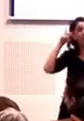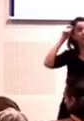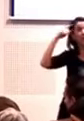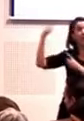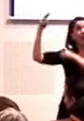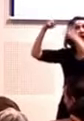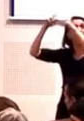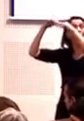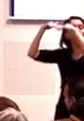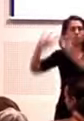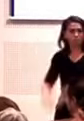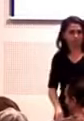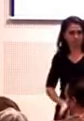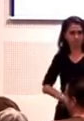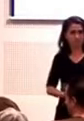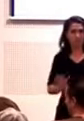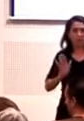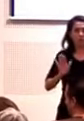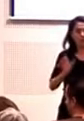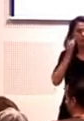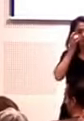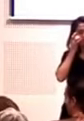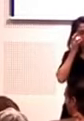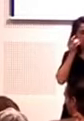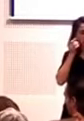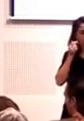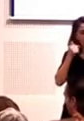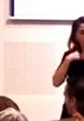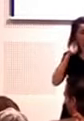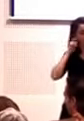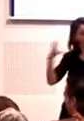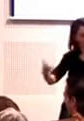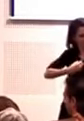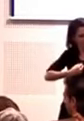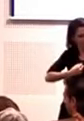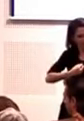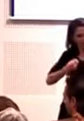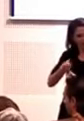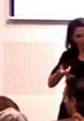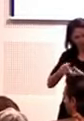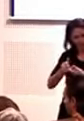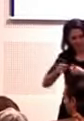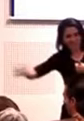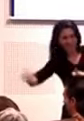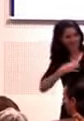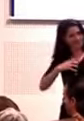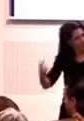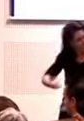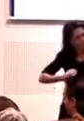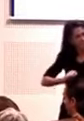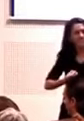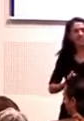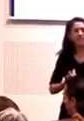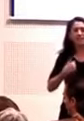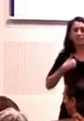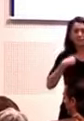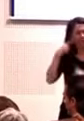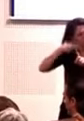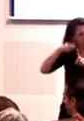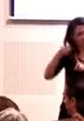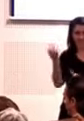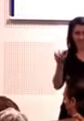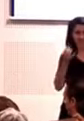en ese sentido mal, pero bueno, a mí no había quien me soltara del cuerpo de esa mujer, ¿no? Y entonces, eso, yo recalcaría eso,